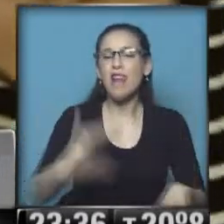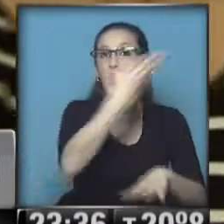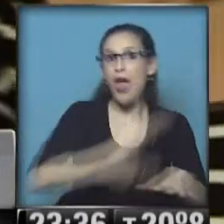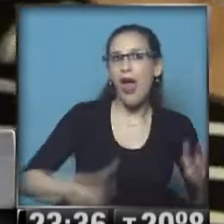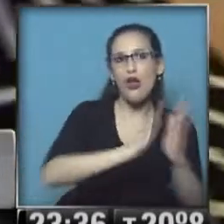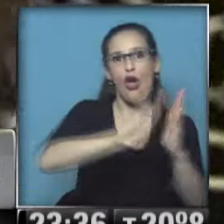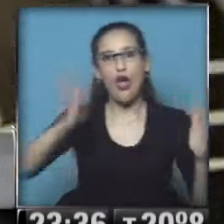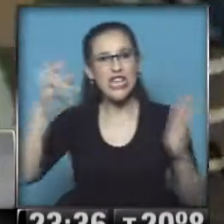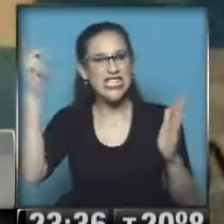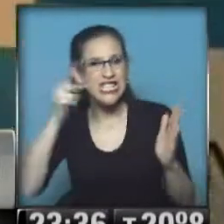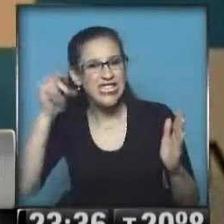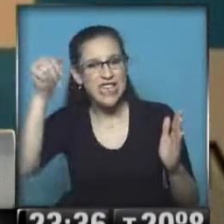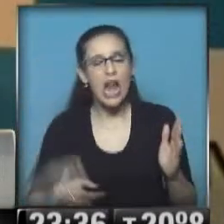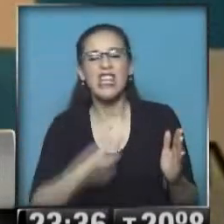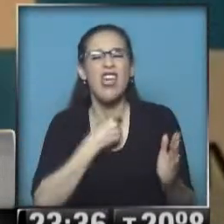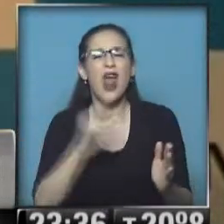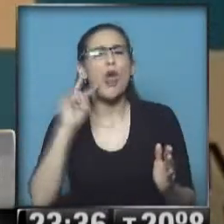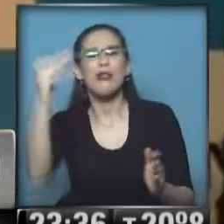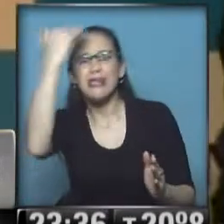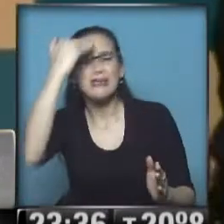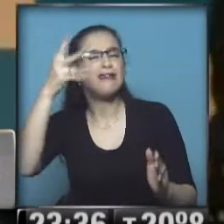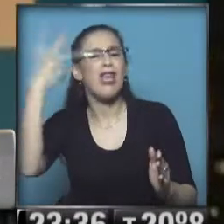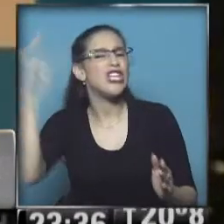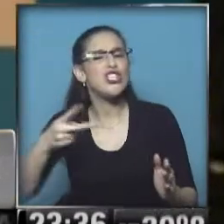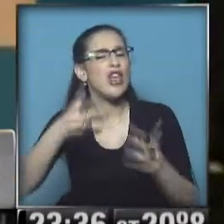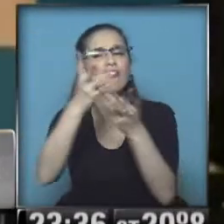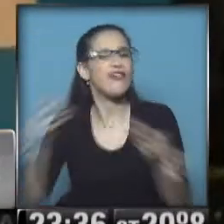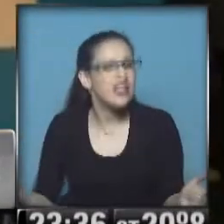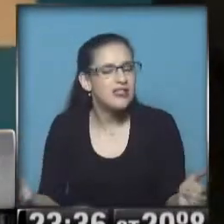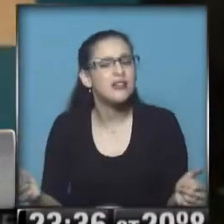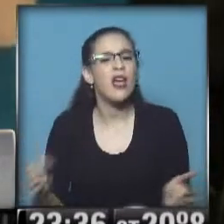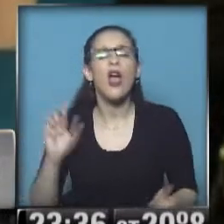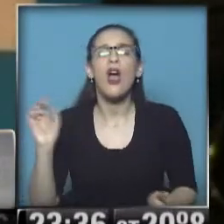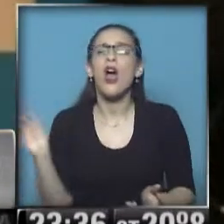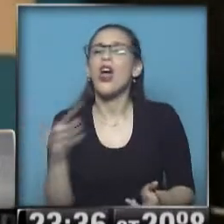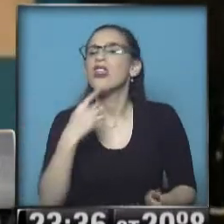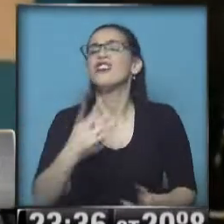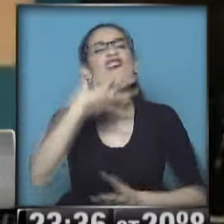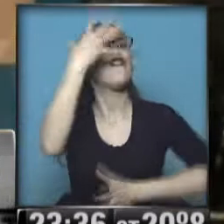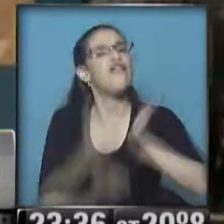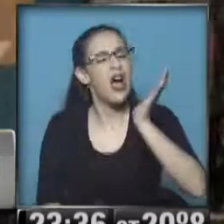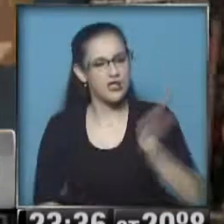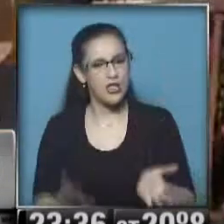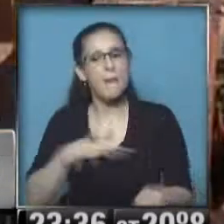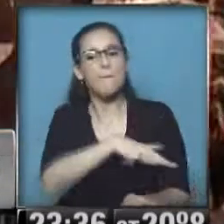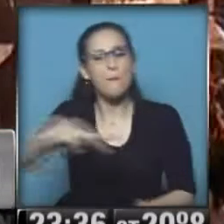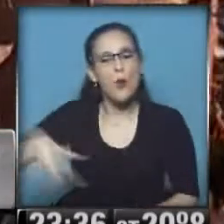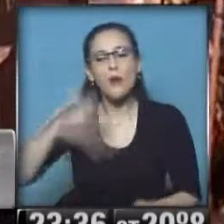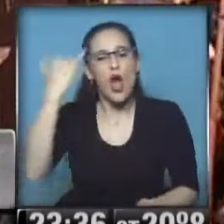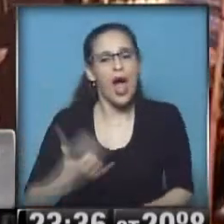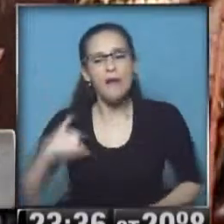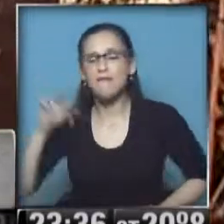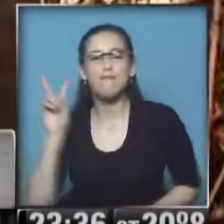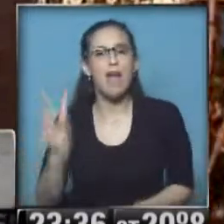fecha de difusión en el 2015, les decimos que están equivocados, que el pueblo peronista y todo